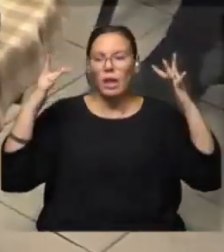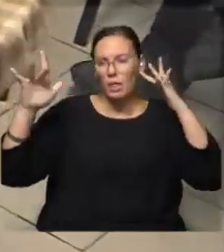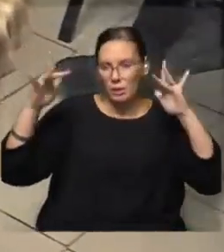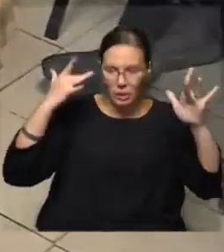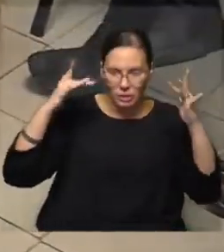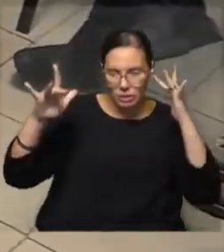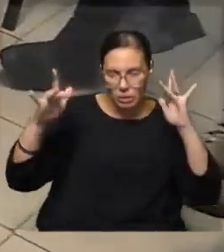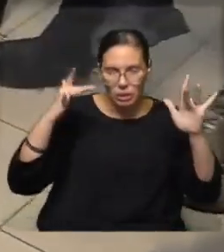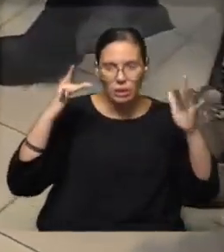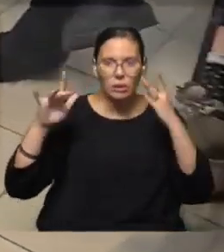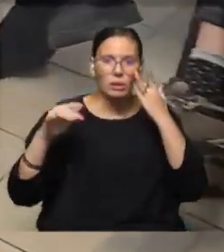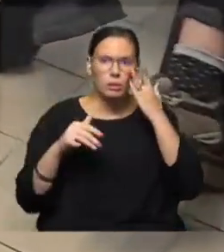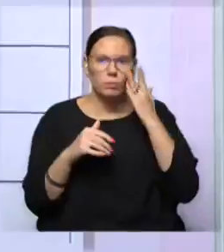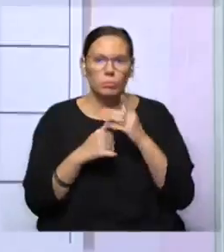adolescentes,